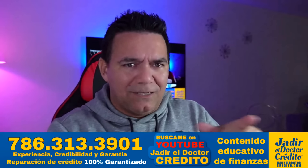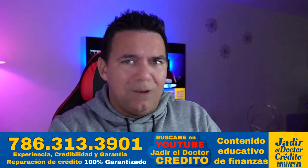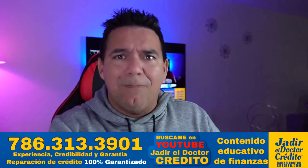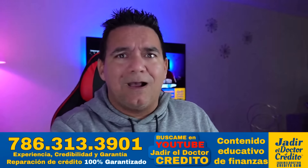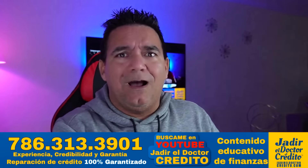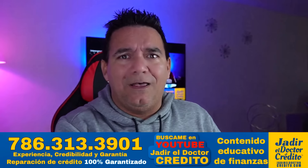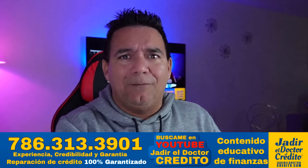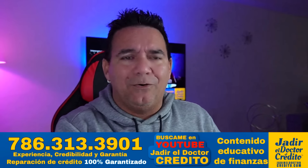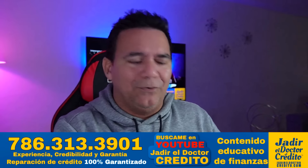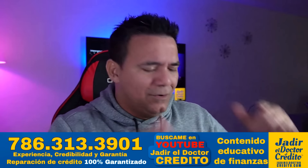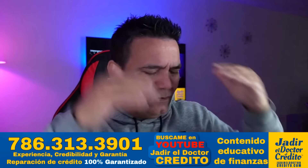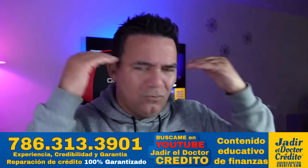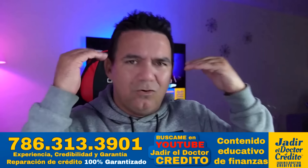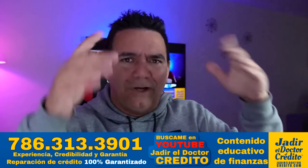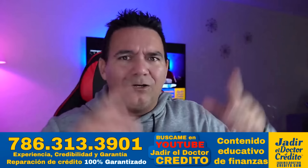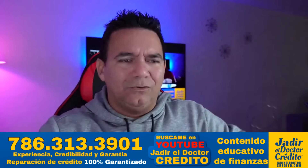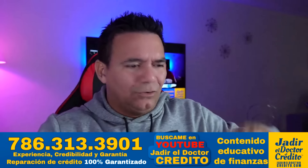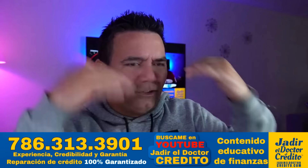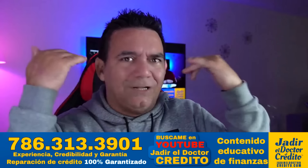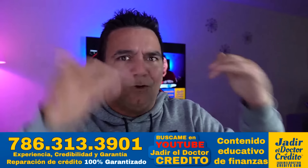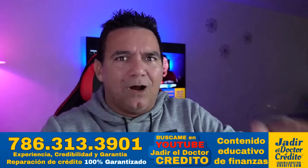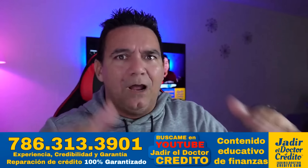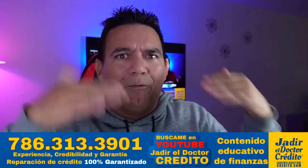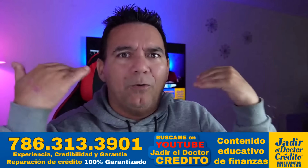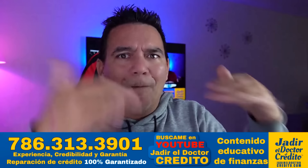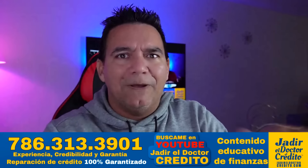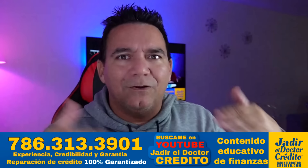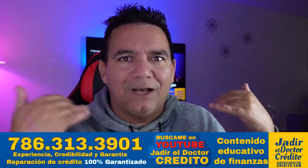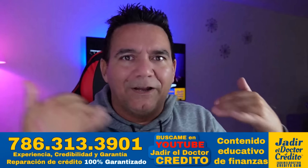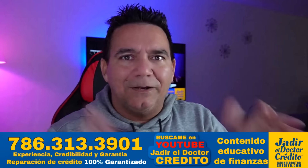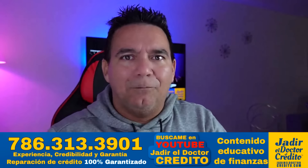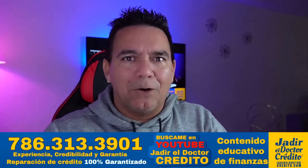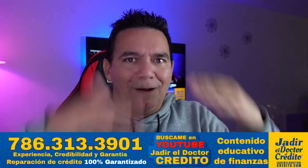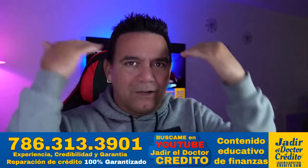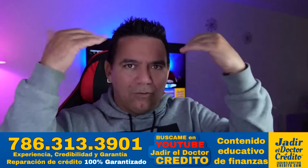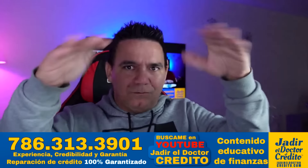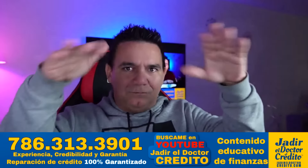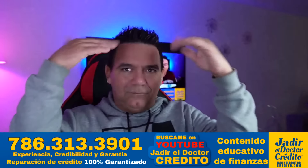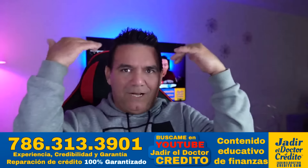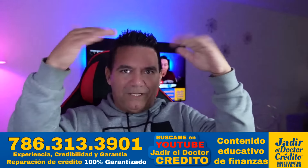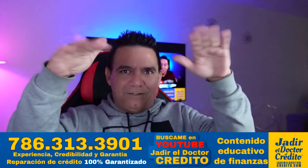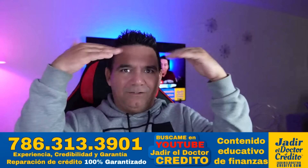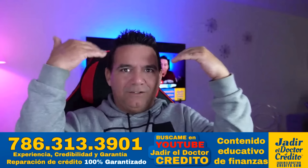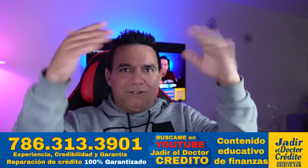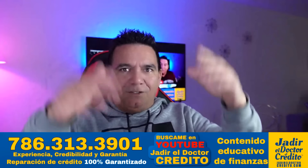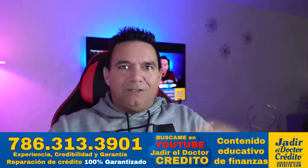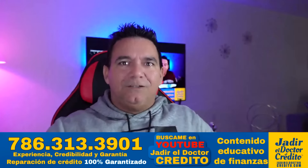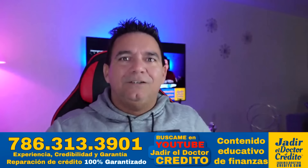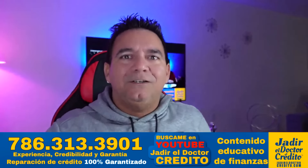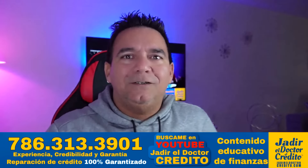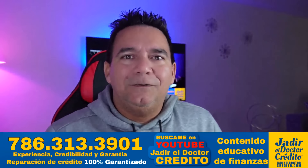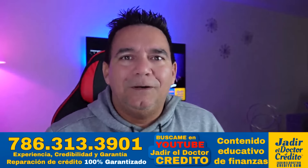más. Esas mismas cajas de pollo, unos helicópteros tirando cajas de pollo para el medio de la calle, por el malecón, ahí.